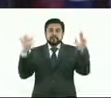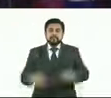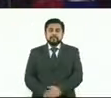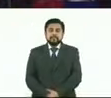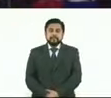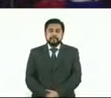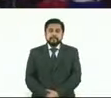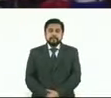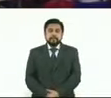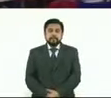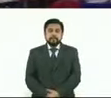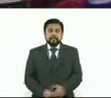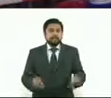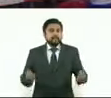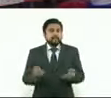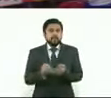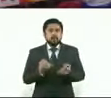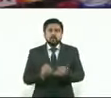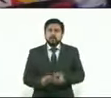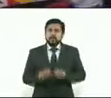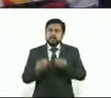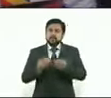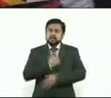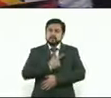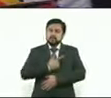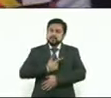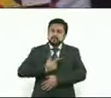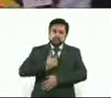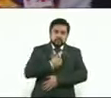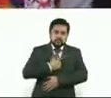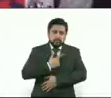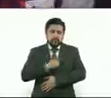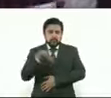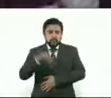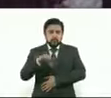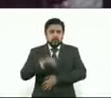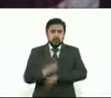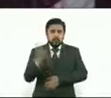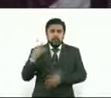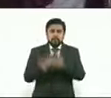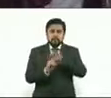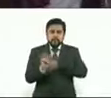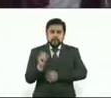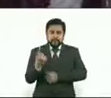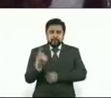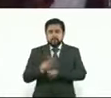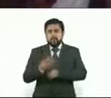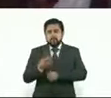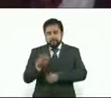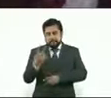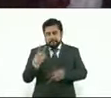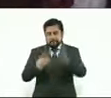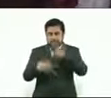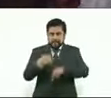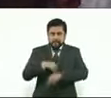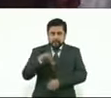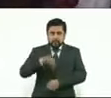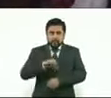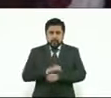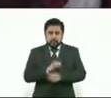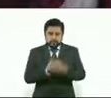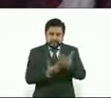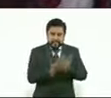Y también nos da muchísimo gusto y es un gran privilegio que en esta edición 2021 nos acompañe en esta mañana